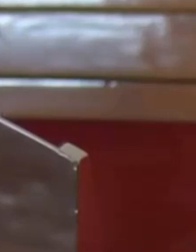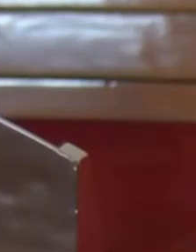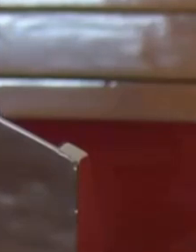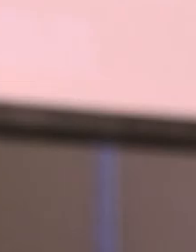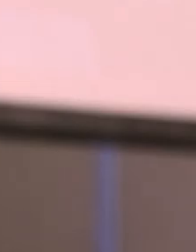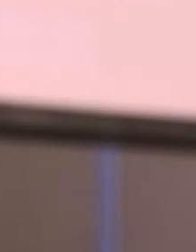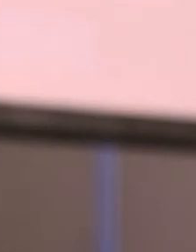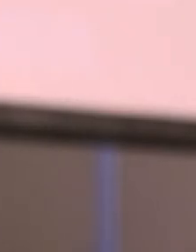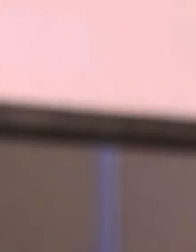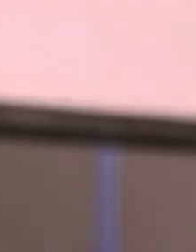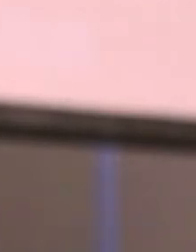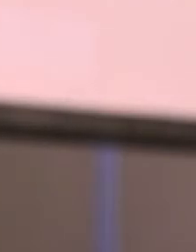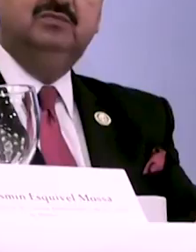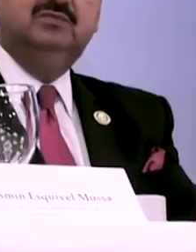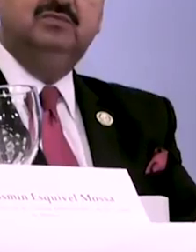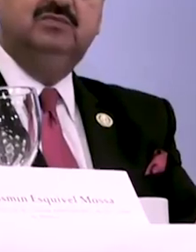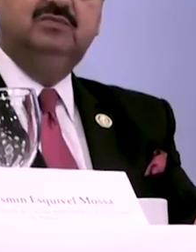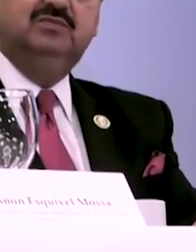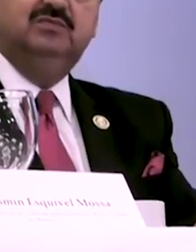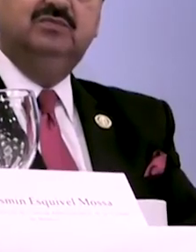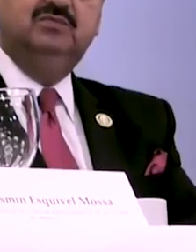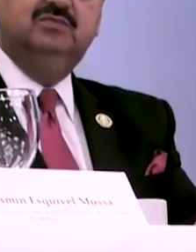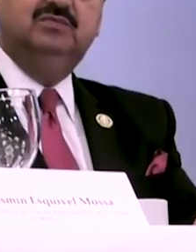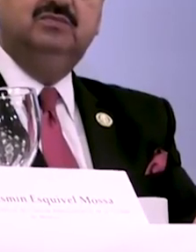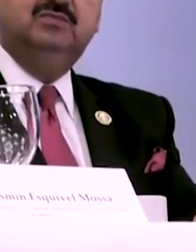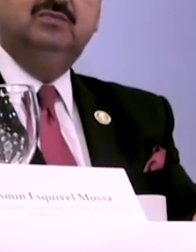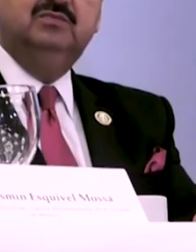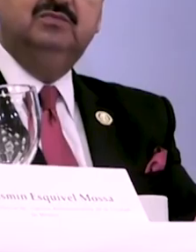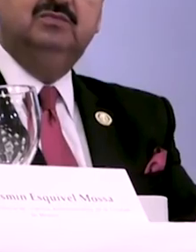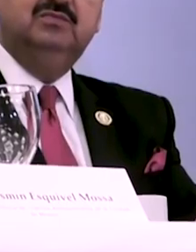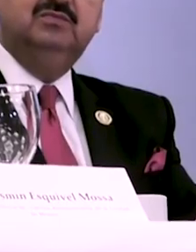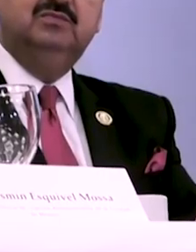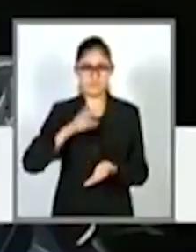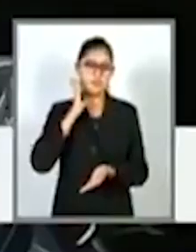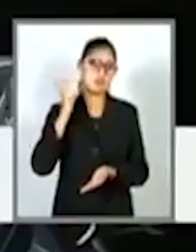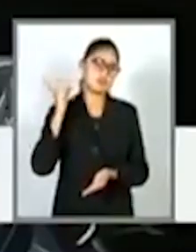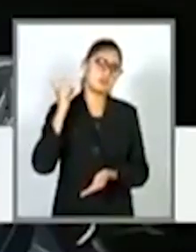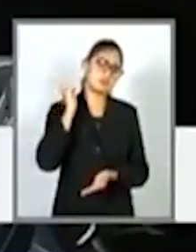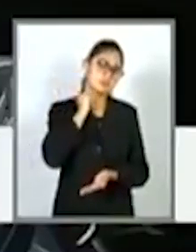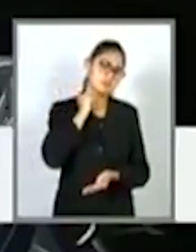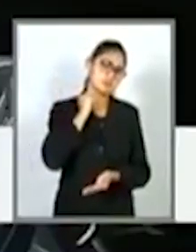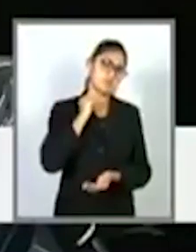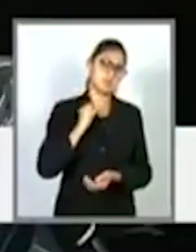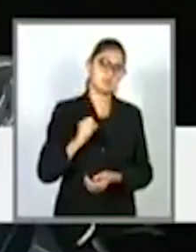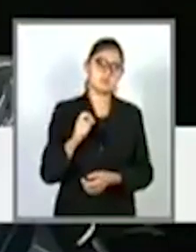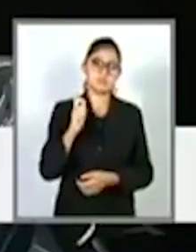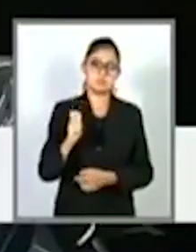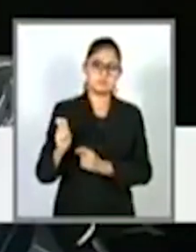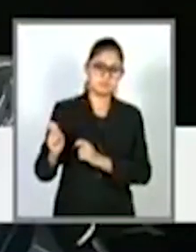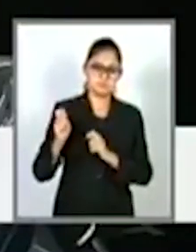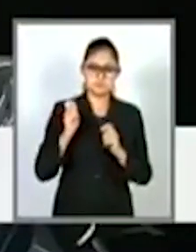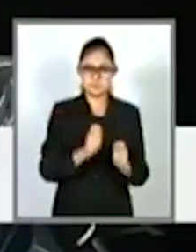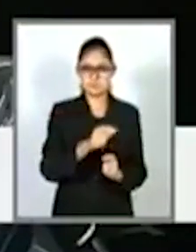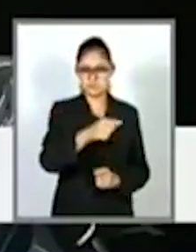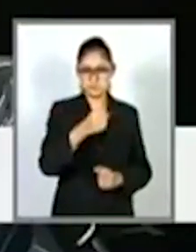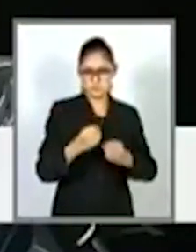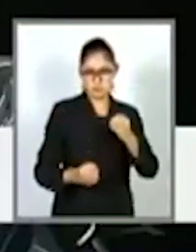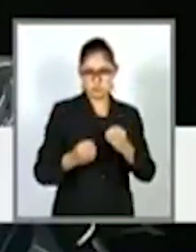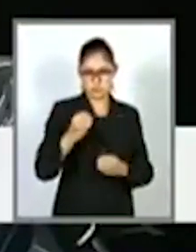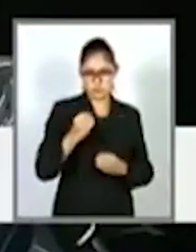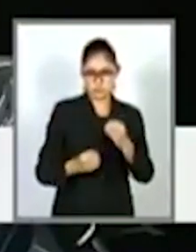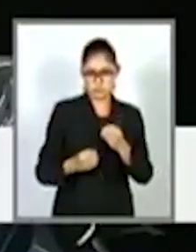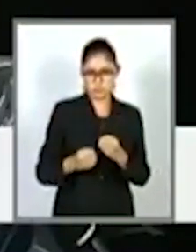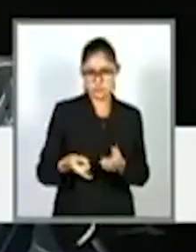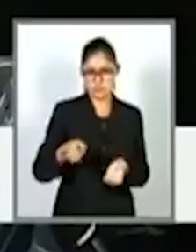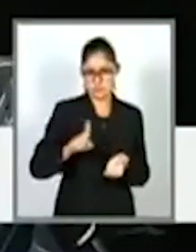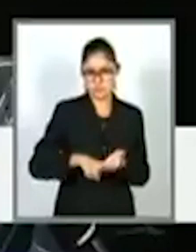años posterior a la votación se llamó a la nueva ministra a pasar al pleno donde martí batres le tomó la protesta de ley con lo que le